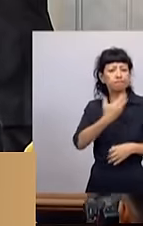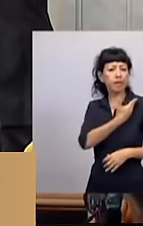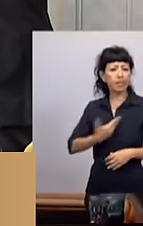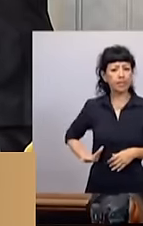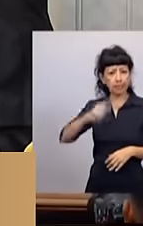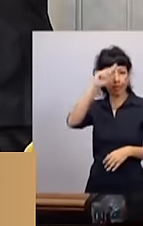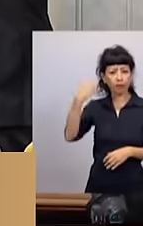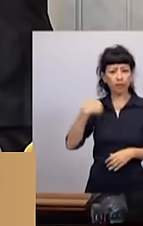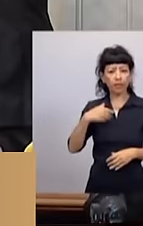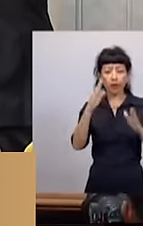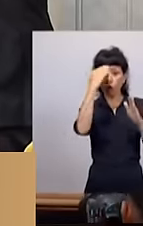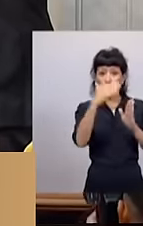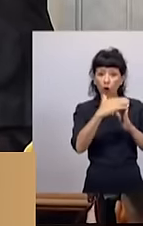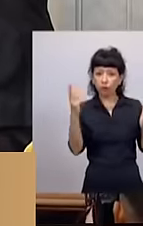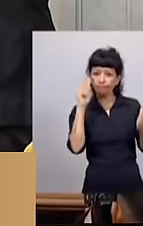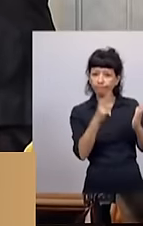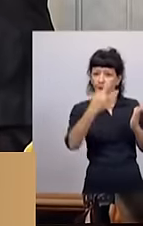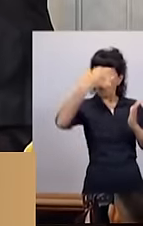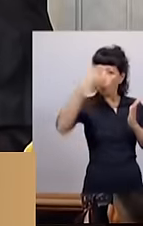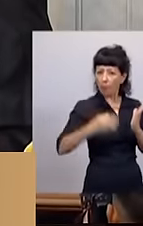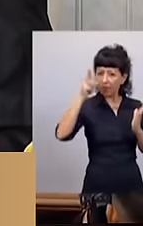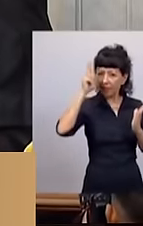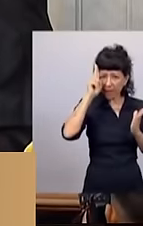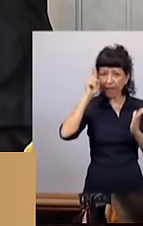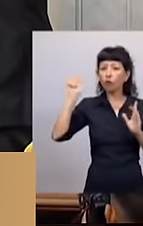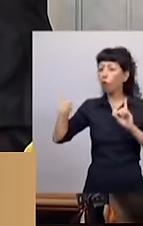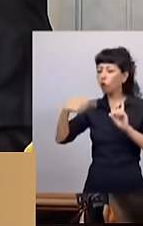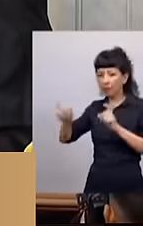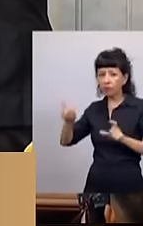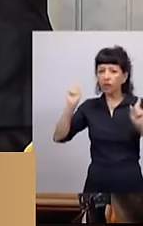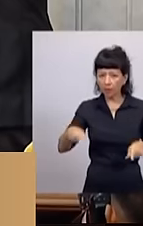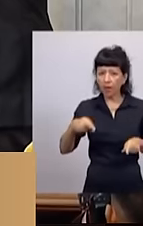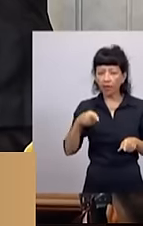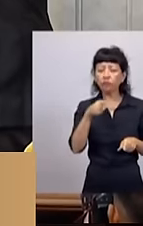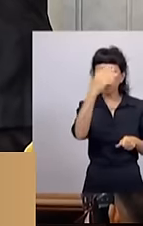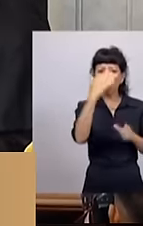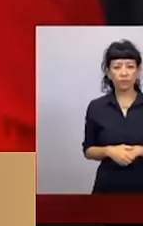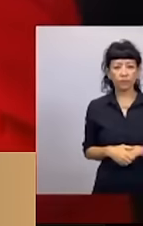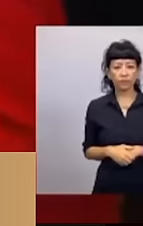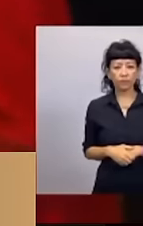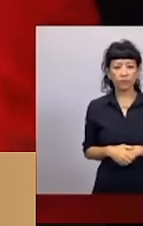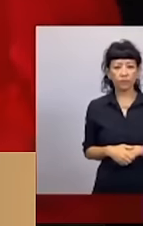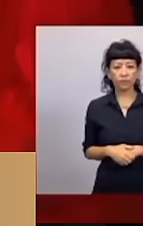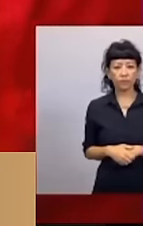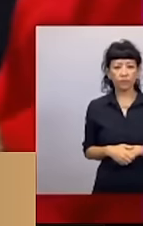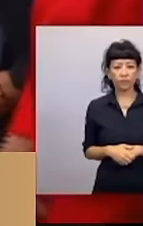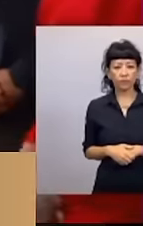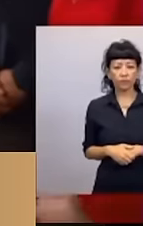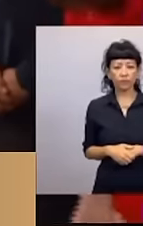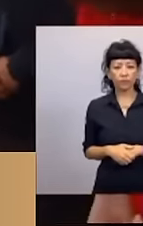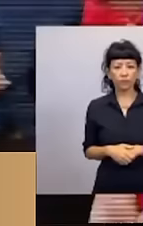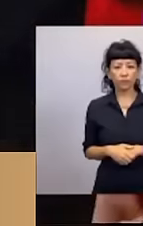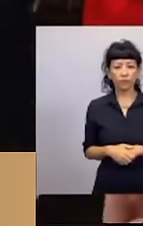una hiperinflación y era muy difícil pararla y, sin embargo, lo ha hecho. O sea, que lo más difícil ya lo ha hecho.